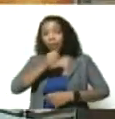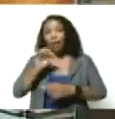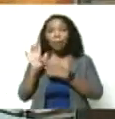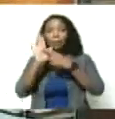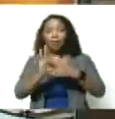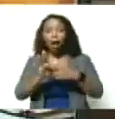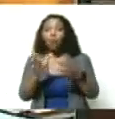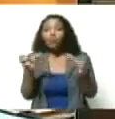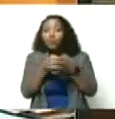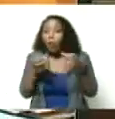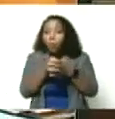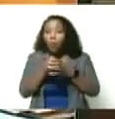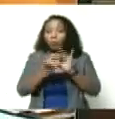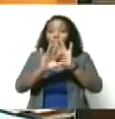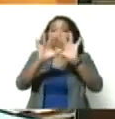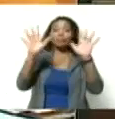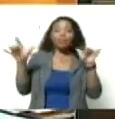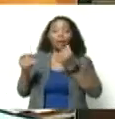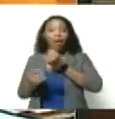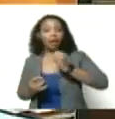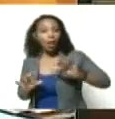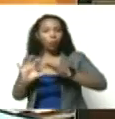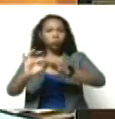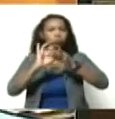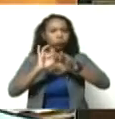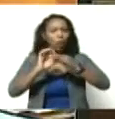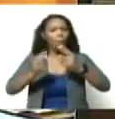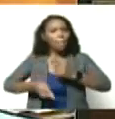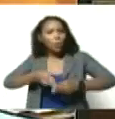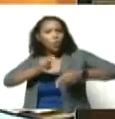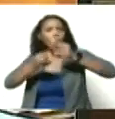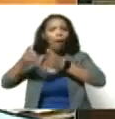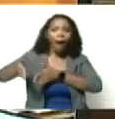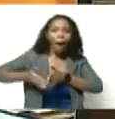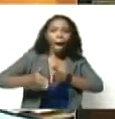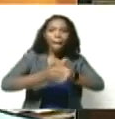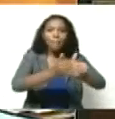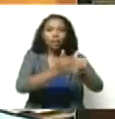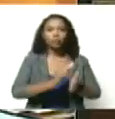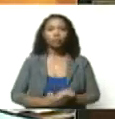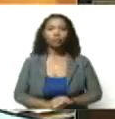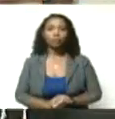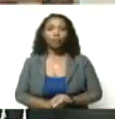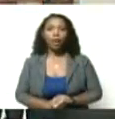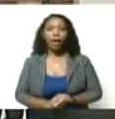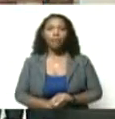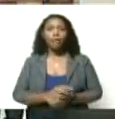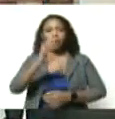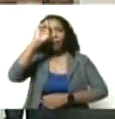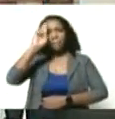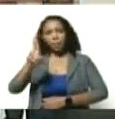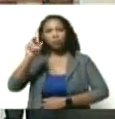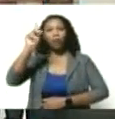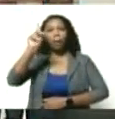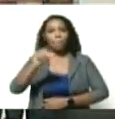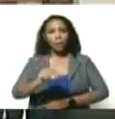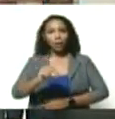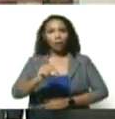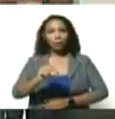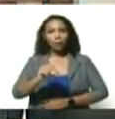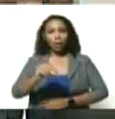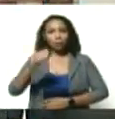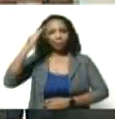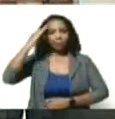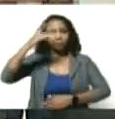generación brillante de la izquierda unitaria que construyó caminos de respeto también al